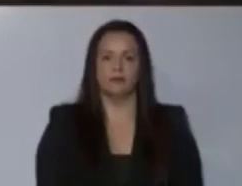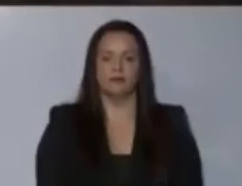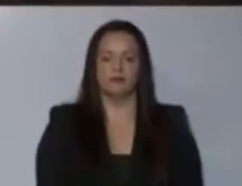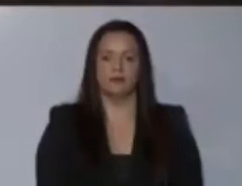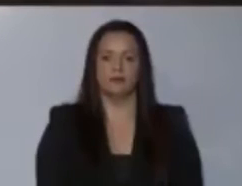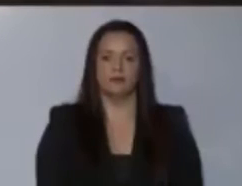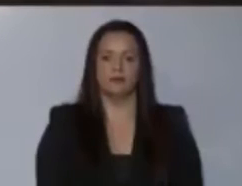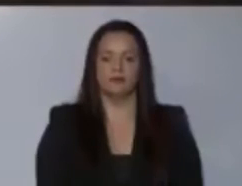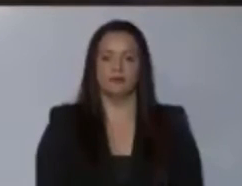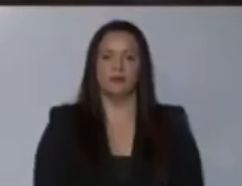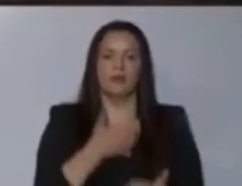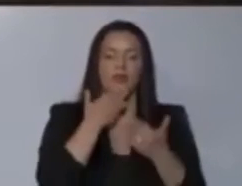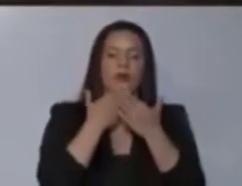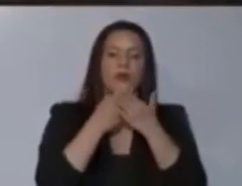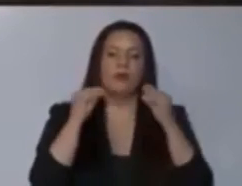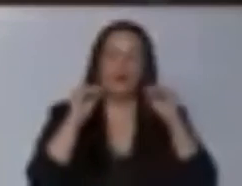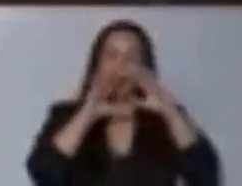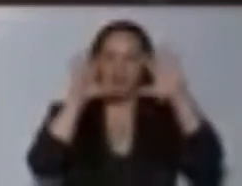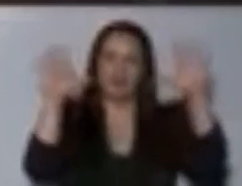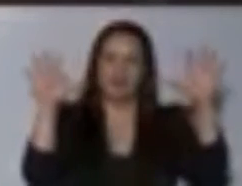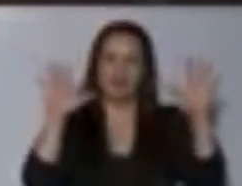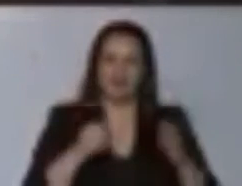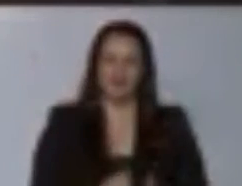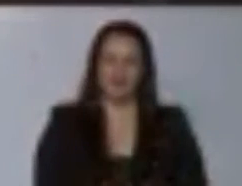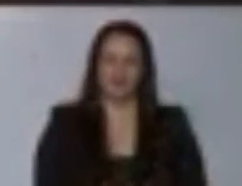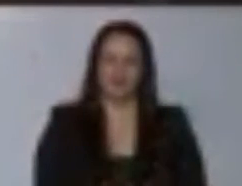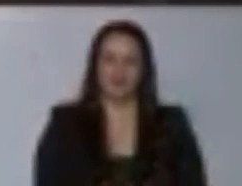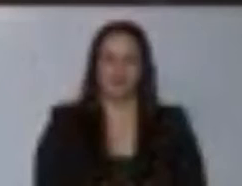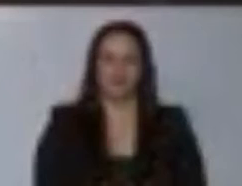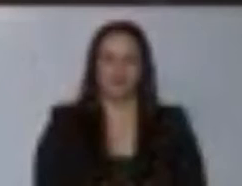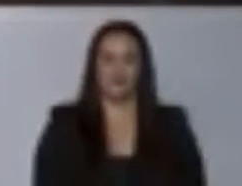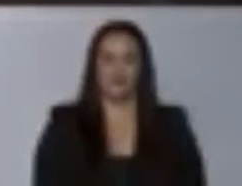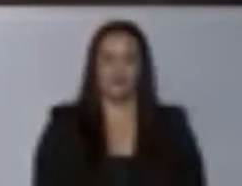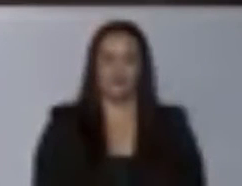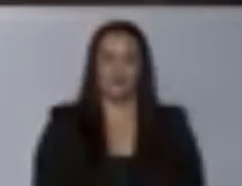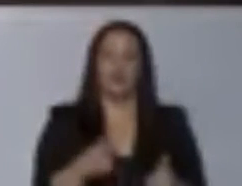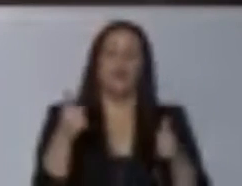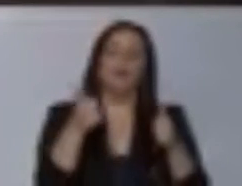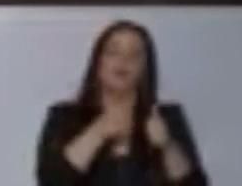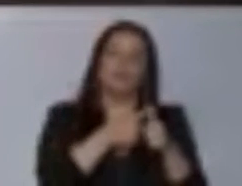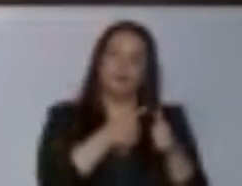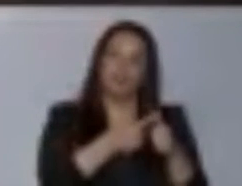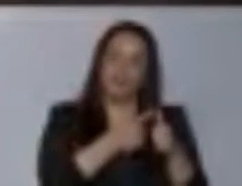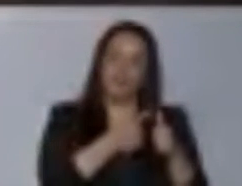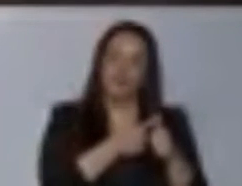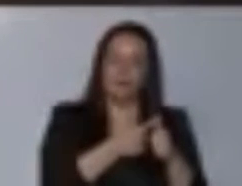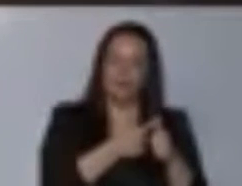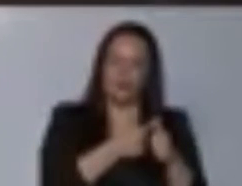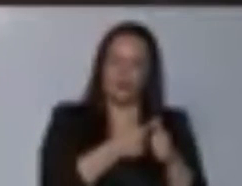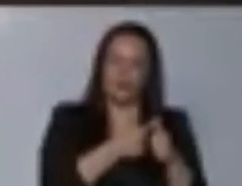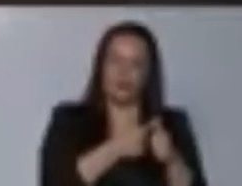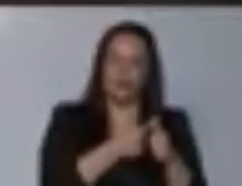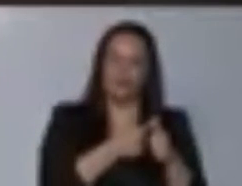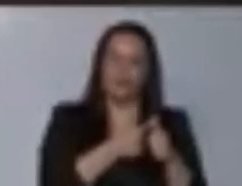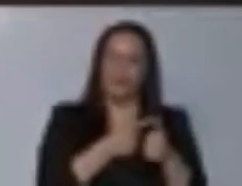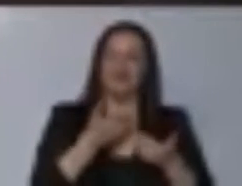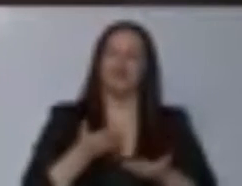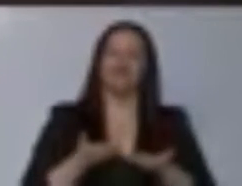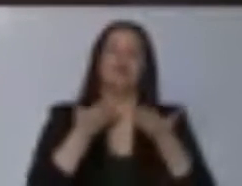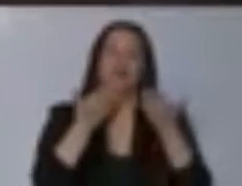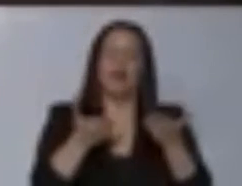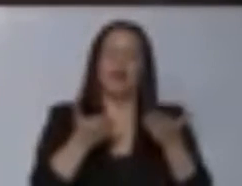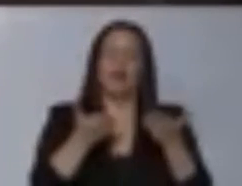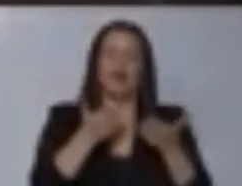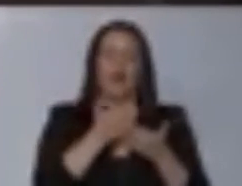buenos días primero que nada externar un fraternal saludo a